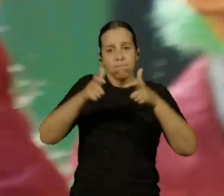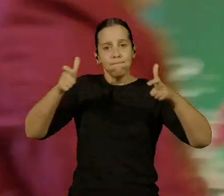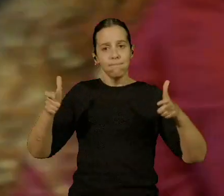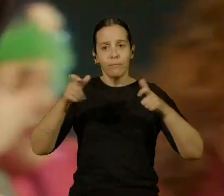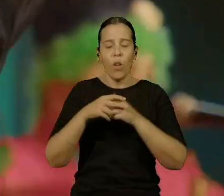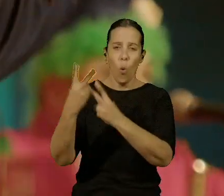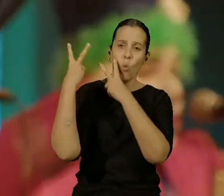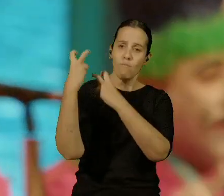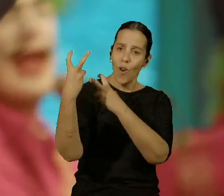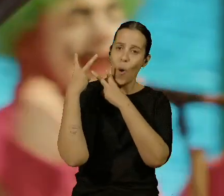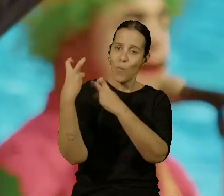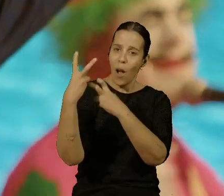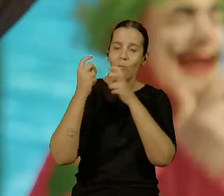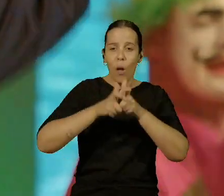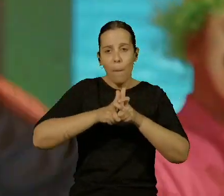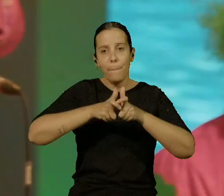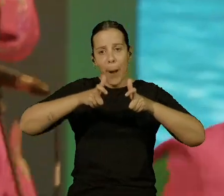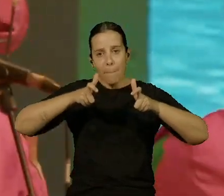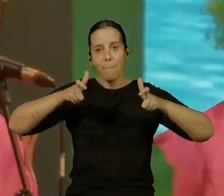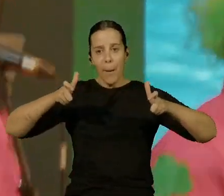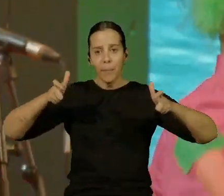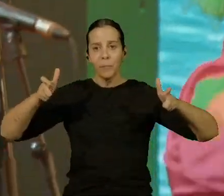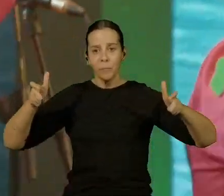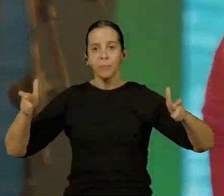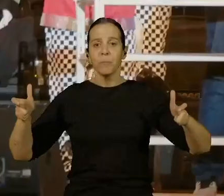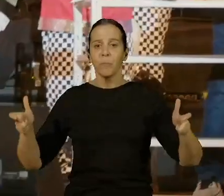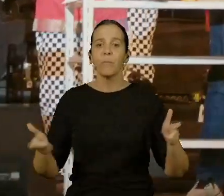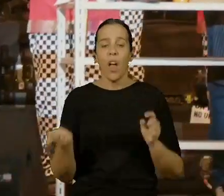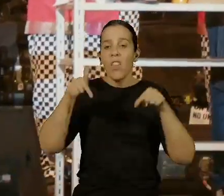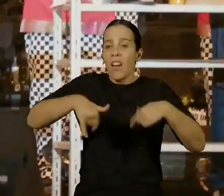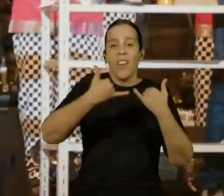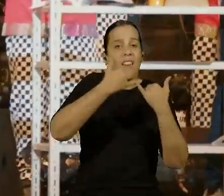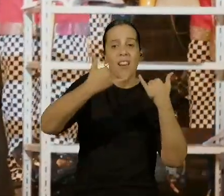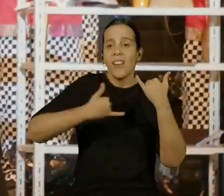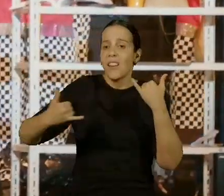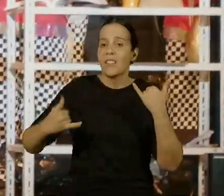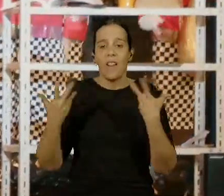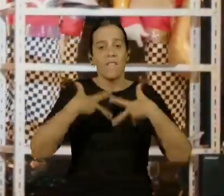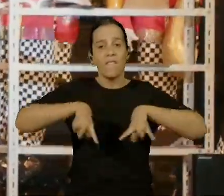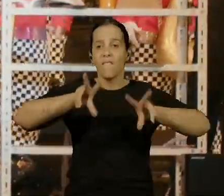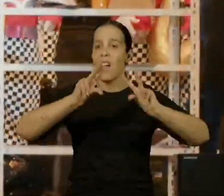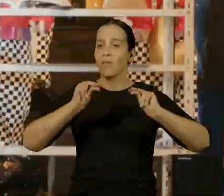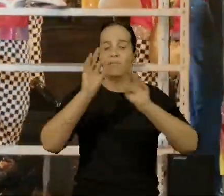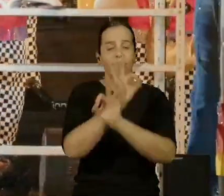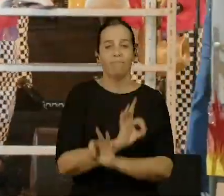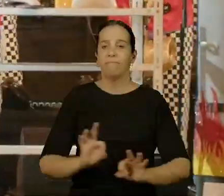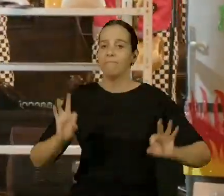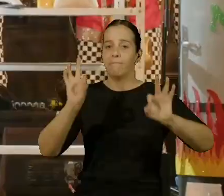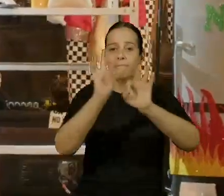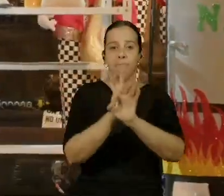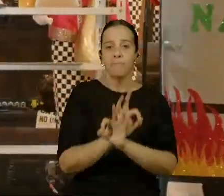Suben impuestos, subirán más, aquí la crisis no acabará. Mientras